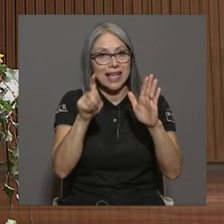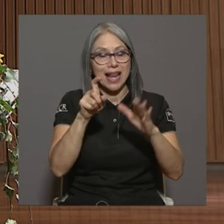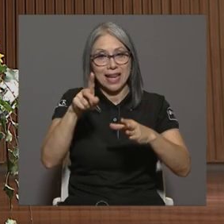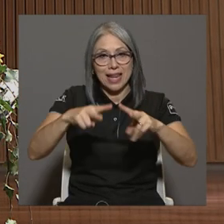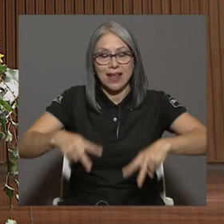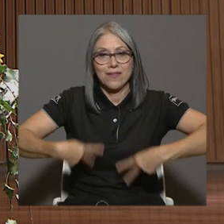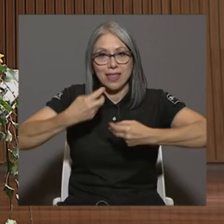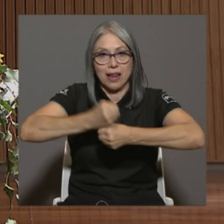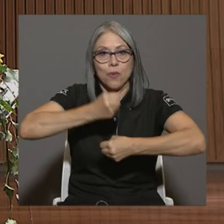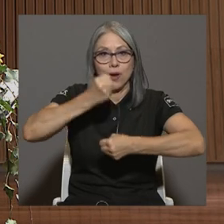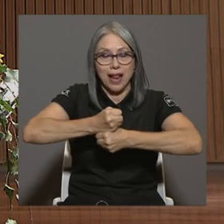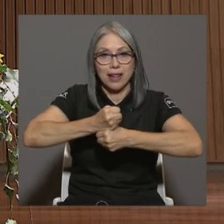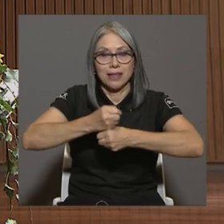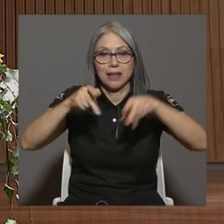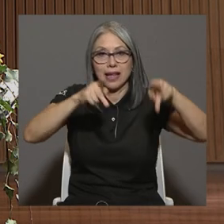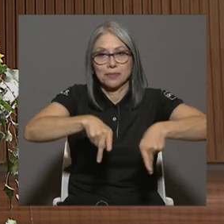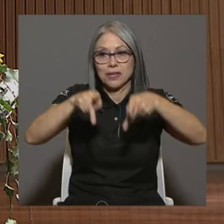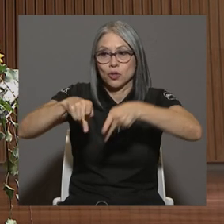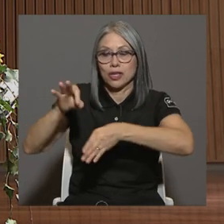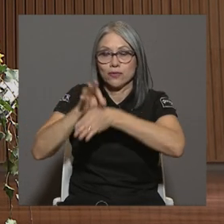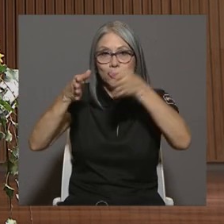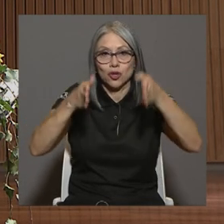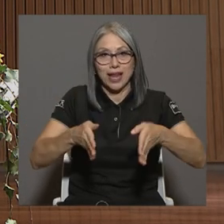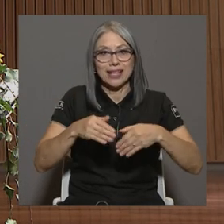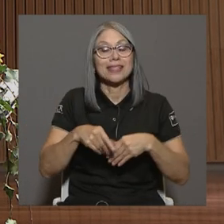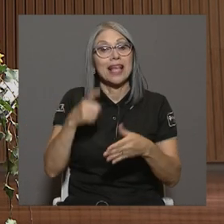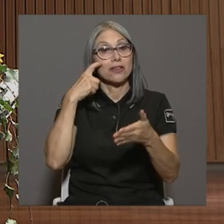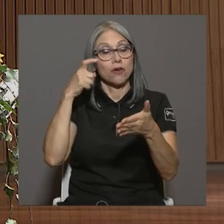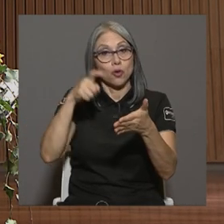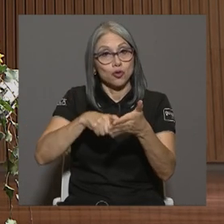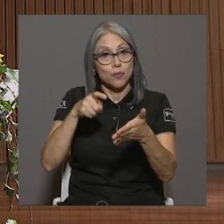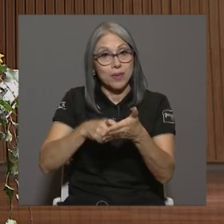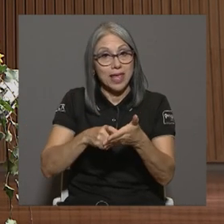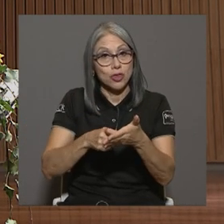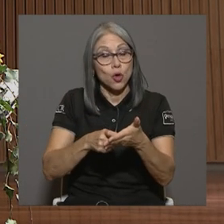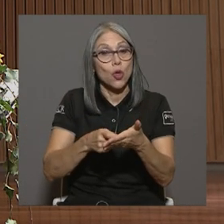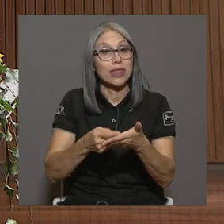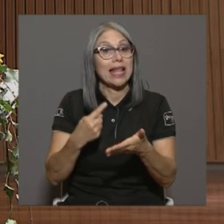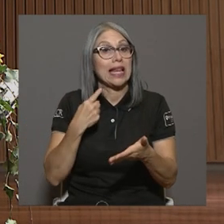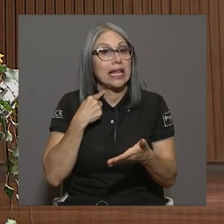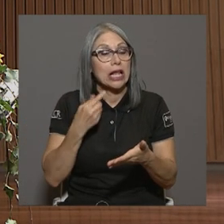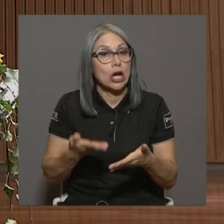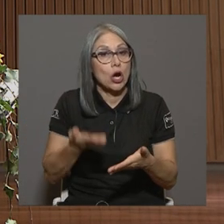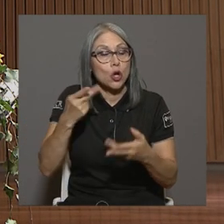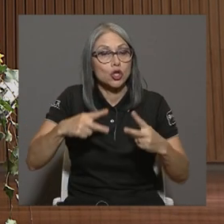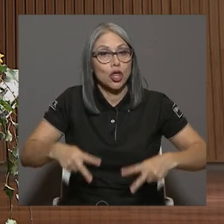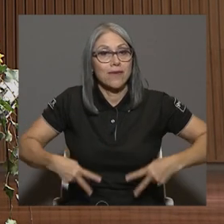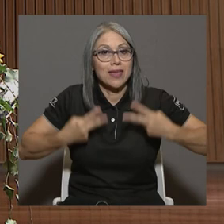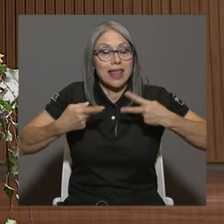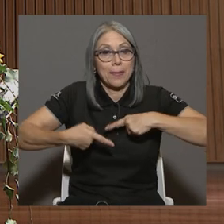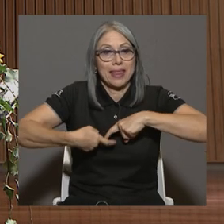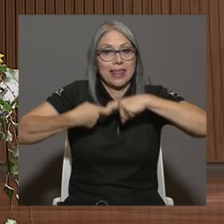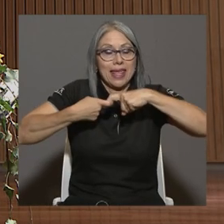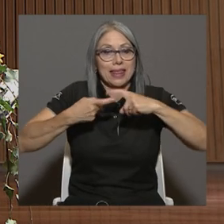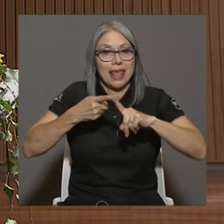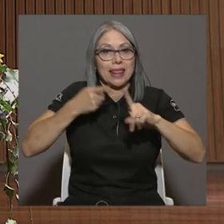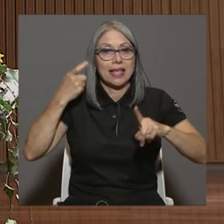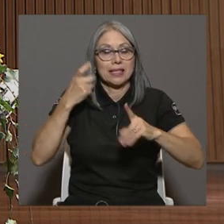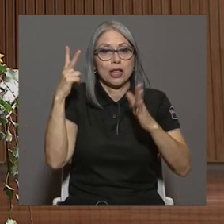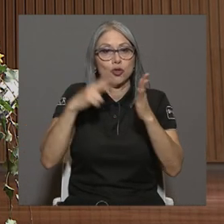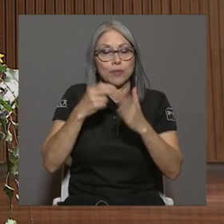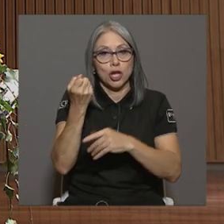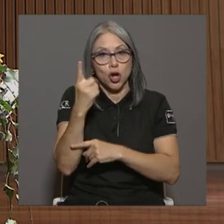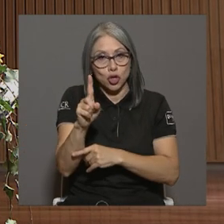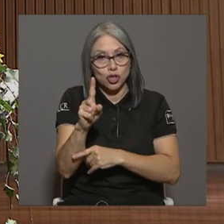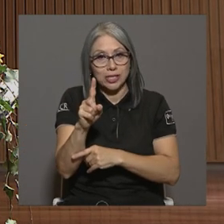las personas funcionarias es el reconocimiento del costo de vida pendiente desde el 2011,